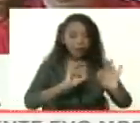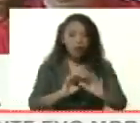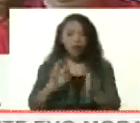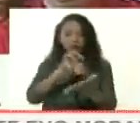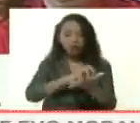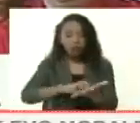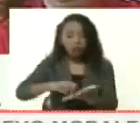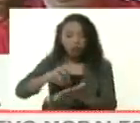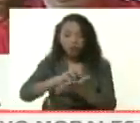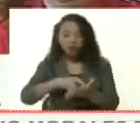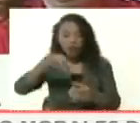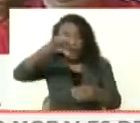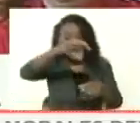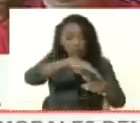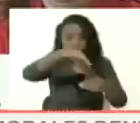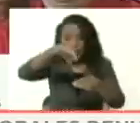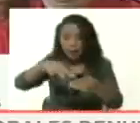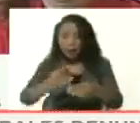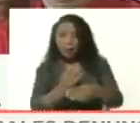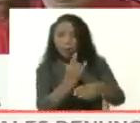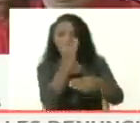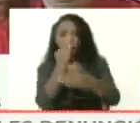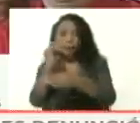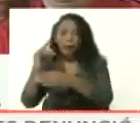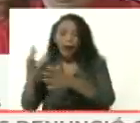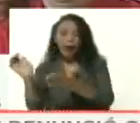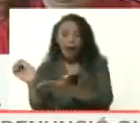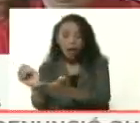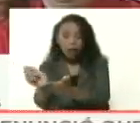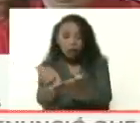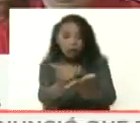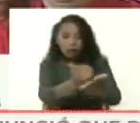siembra, en la cosecha,